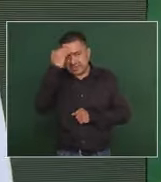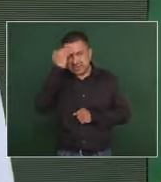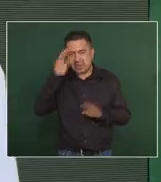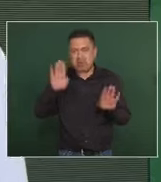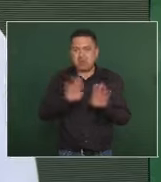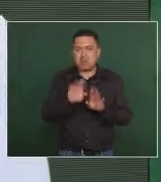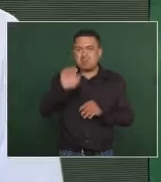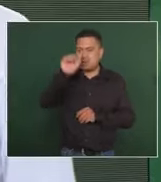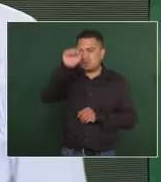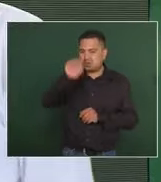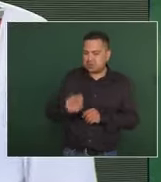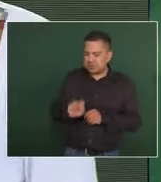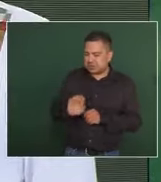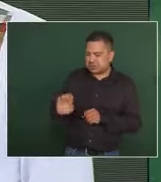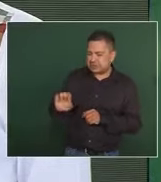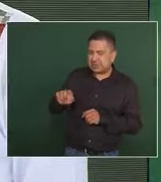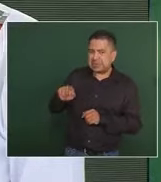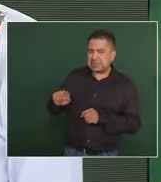sureste.